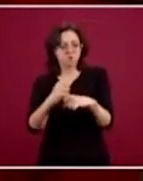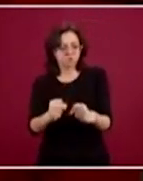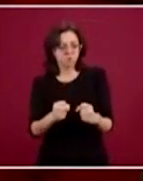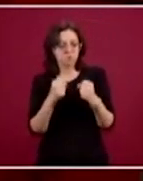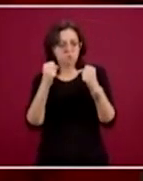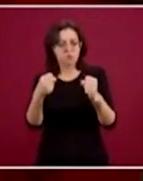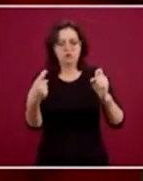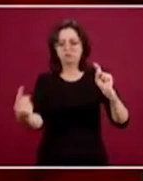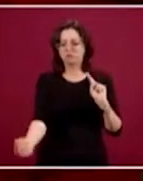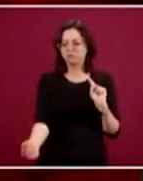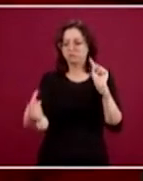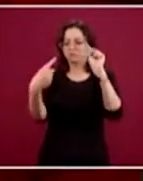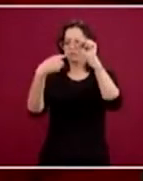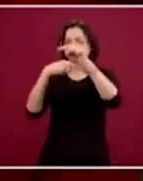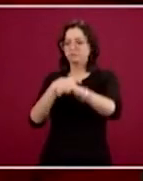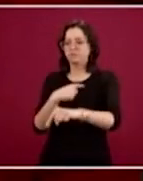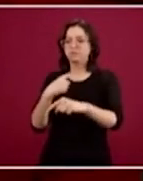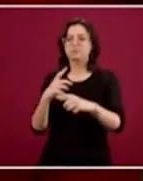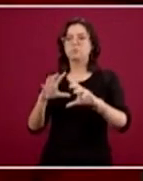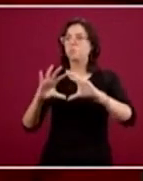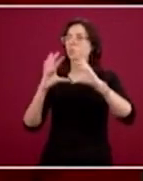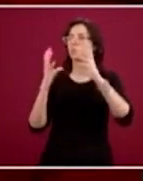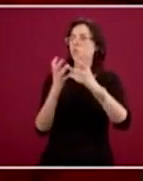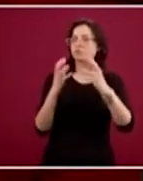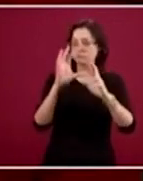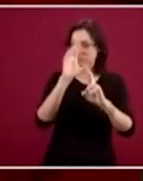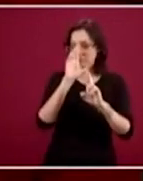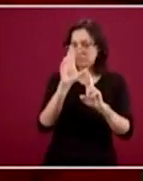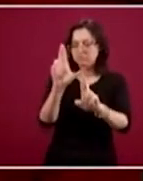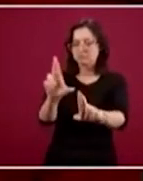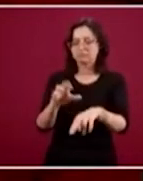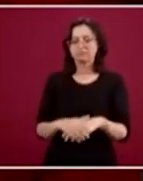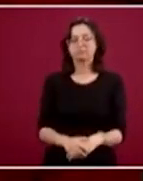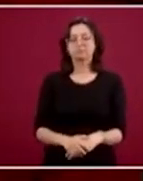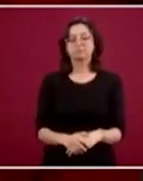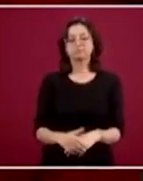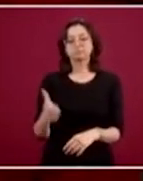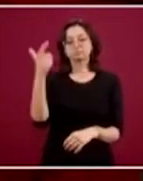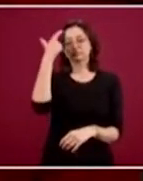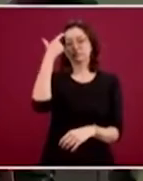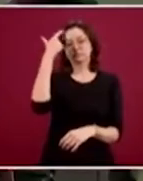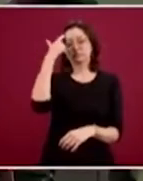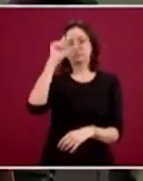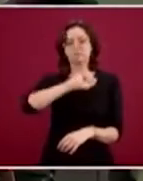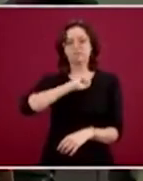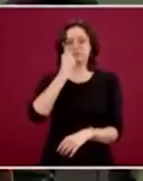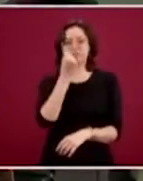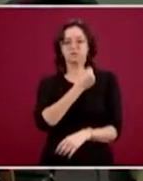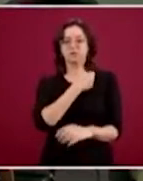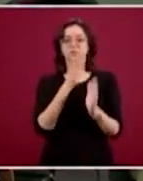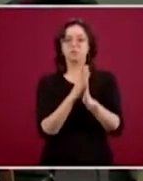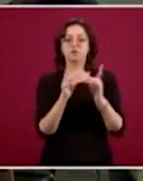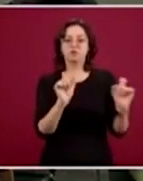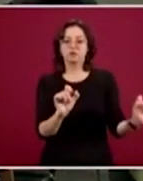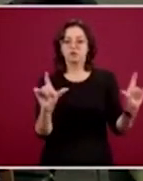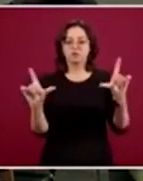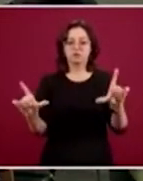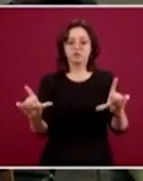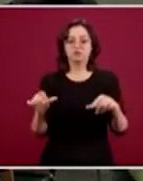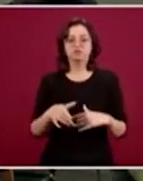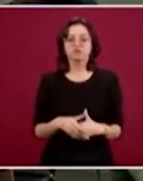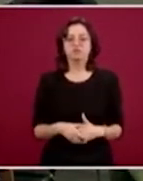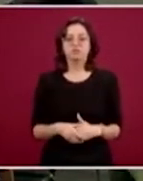un mejor respeto a nuestro mundo. La salud mental, si ponen la primera positiva, por favor.